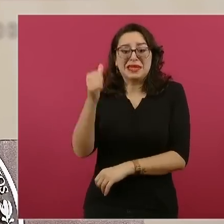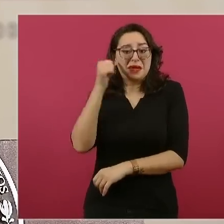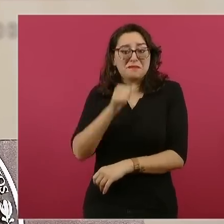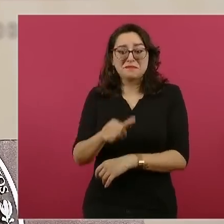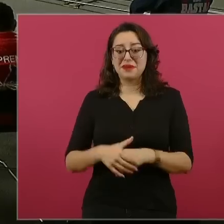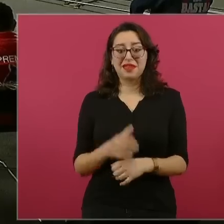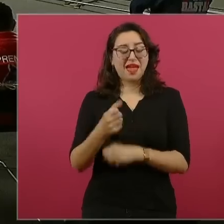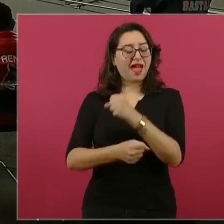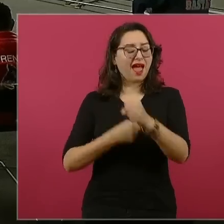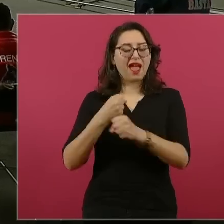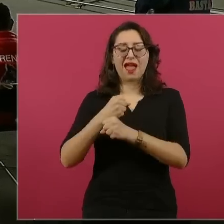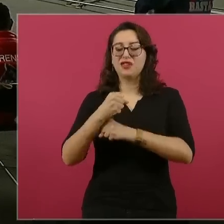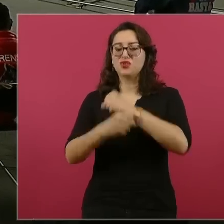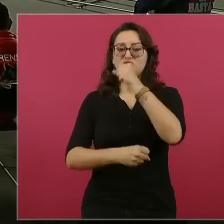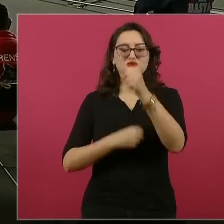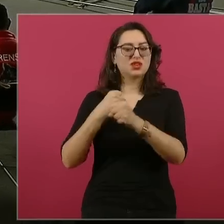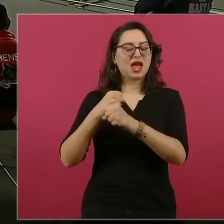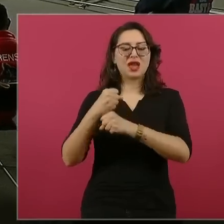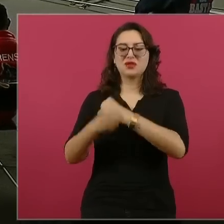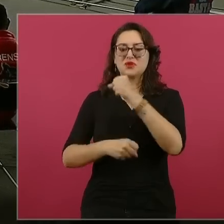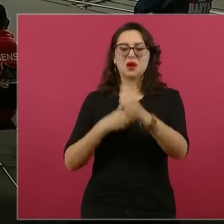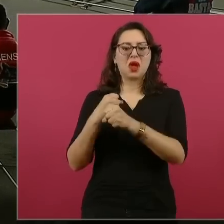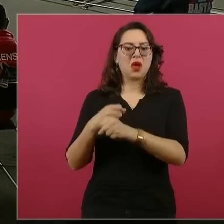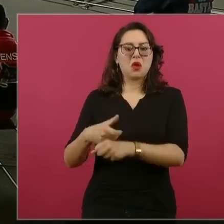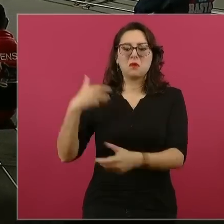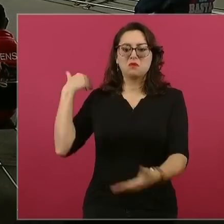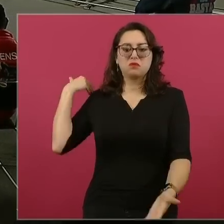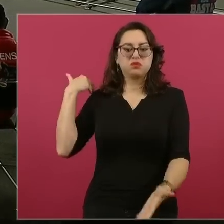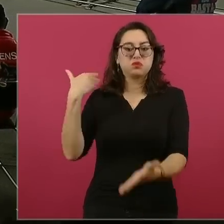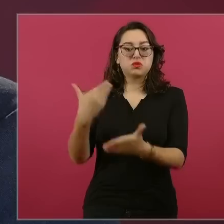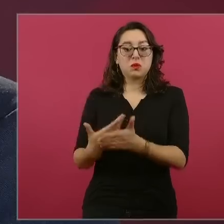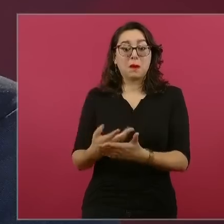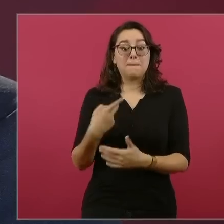años, desde que fui jefe de gobierno.